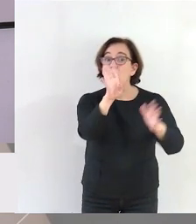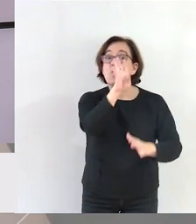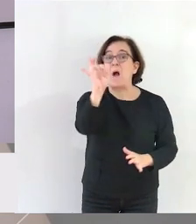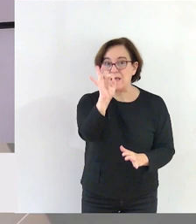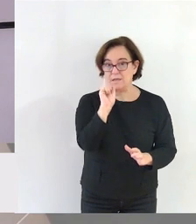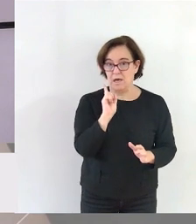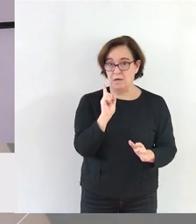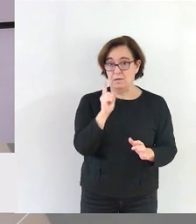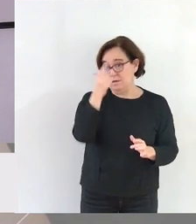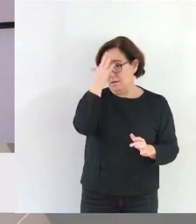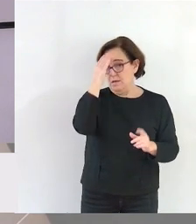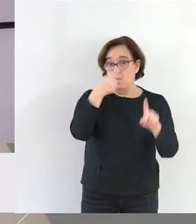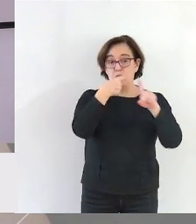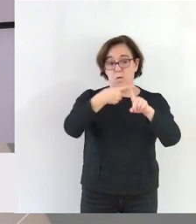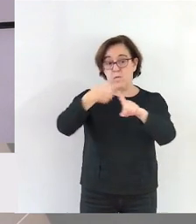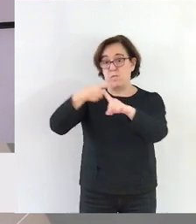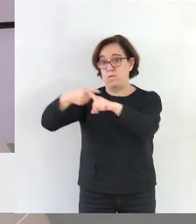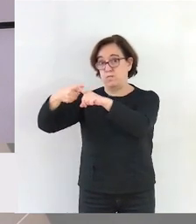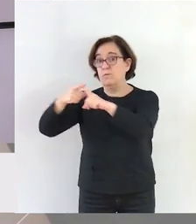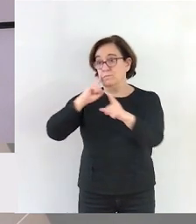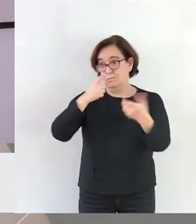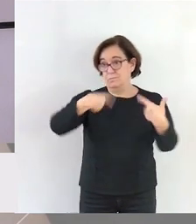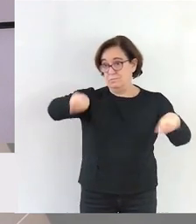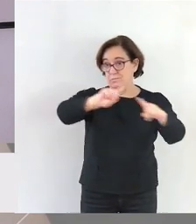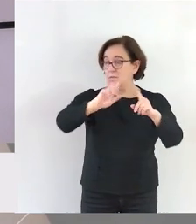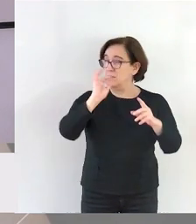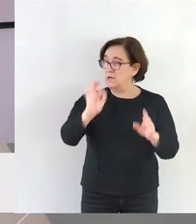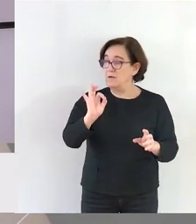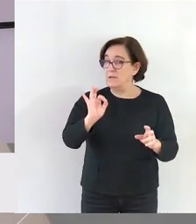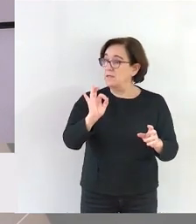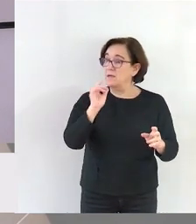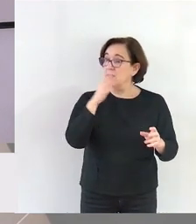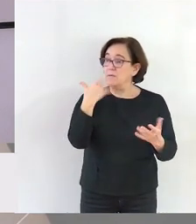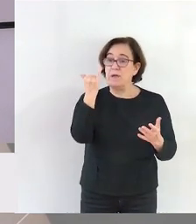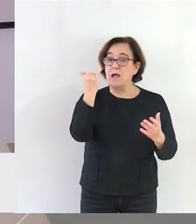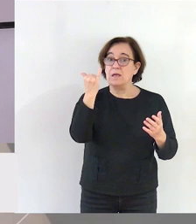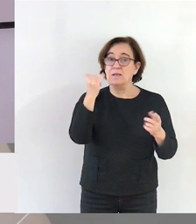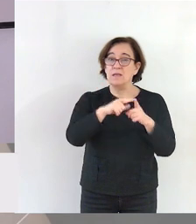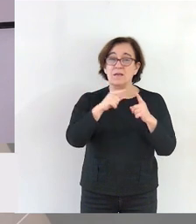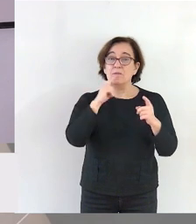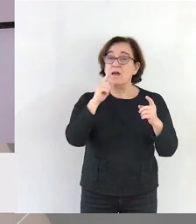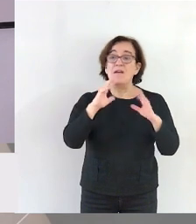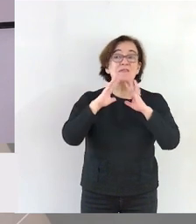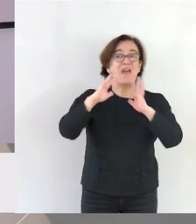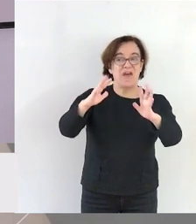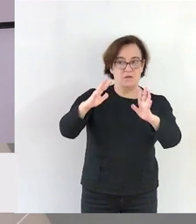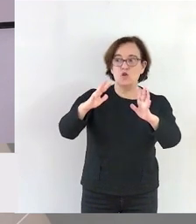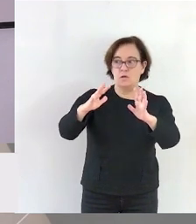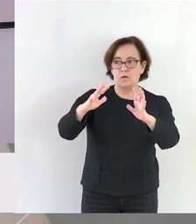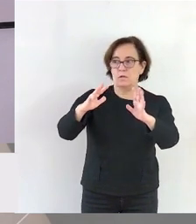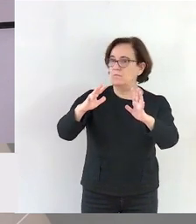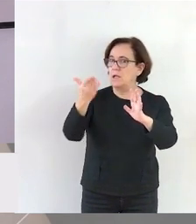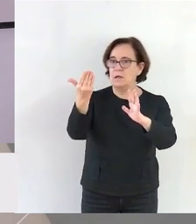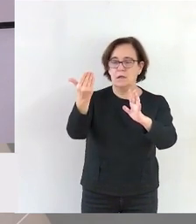Así es que multipliquen 4 por 6 24 o sea realmente apenas tenemos una década si es que la tenemos para